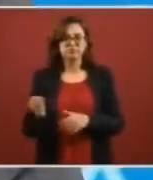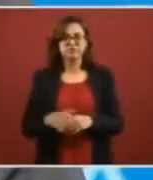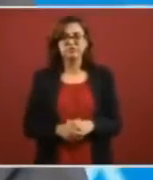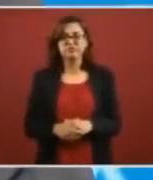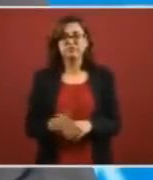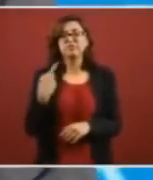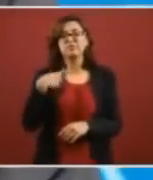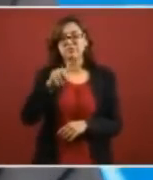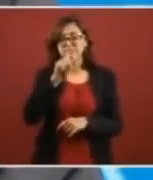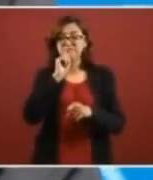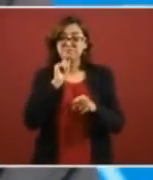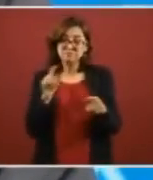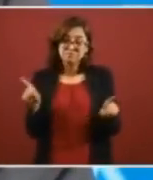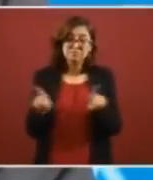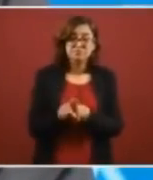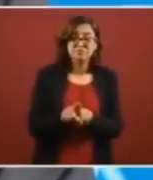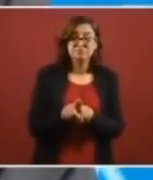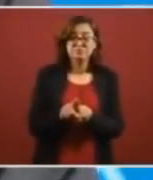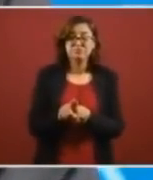Pero al mismo tiempo,